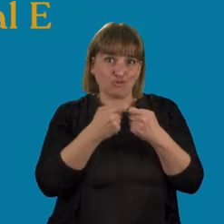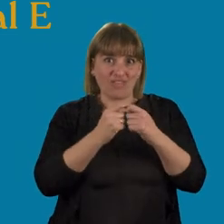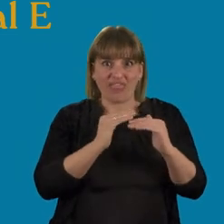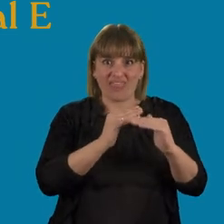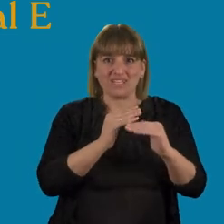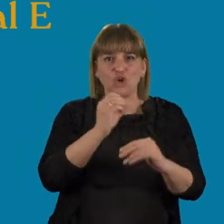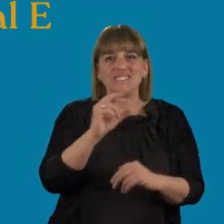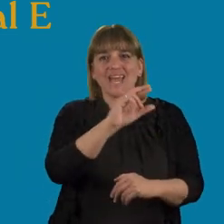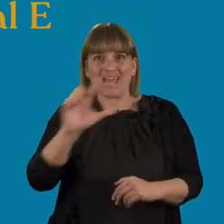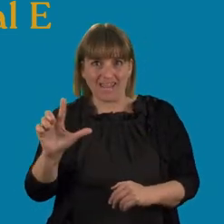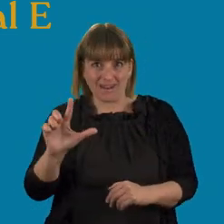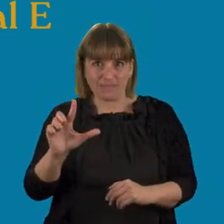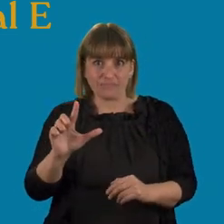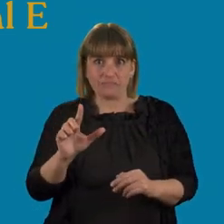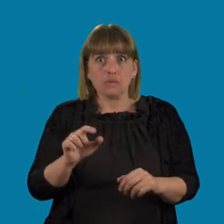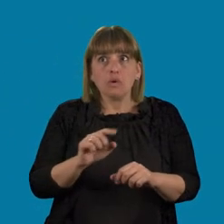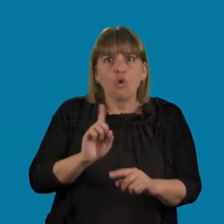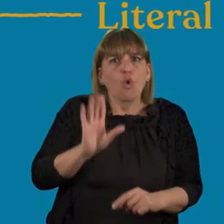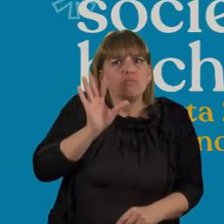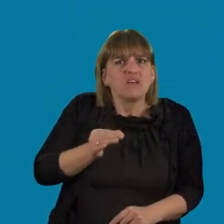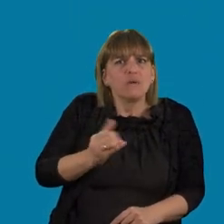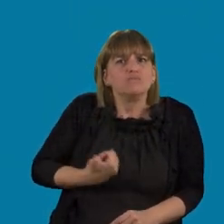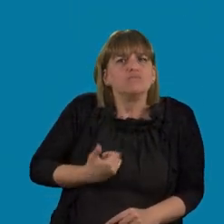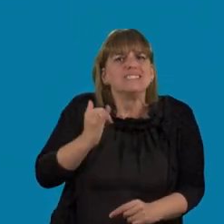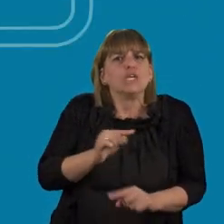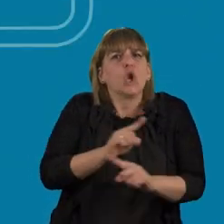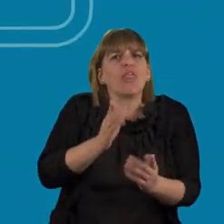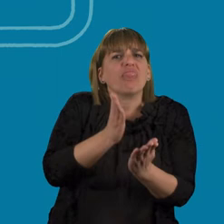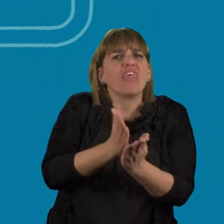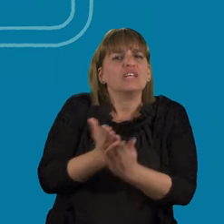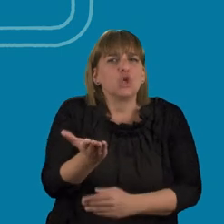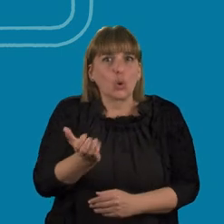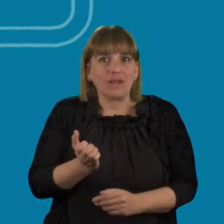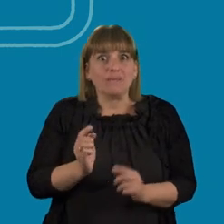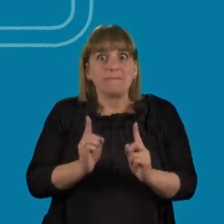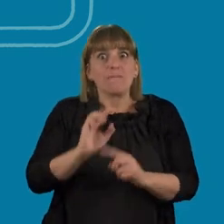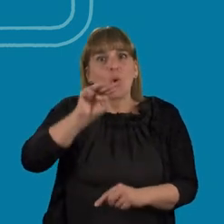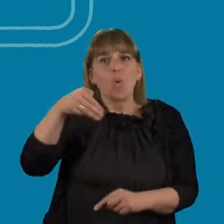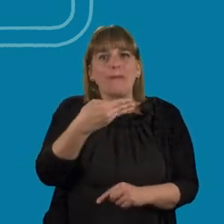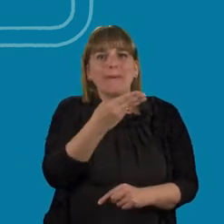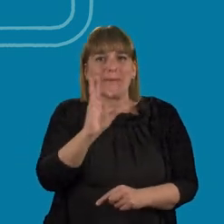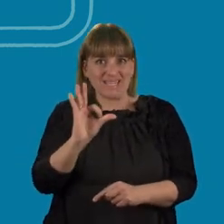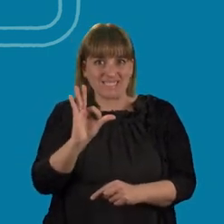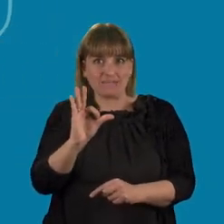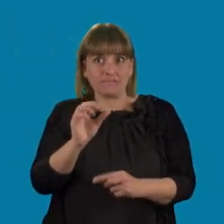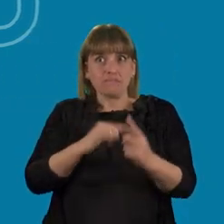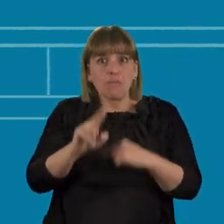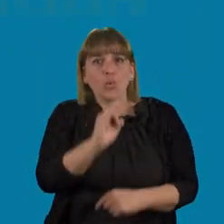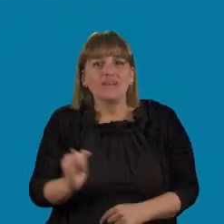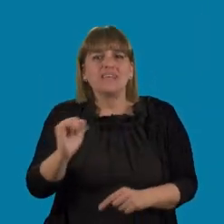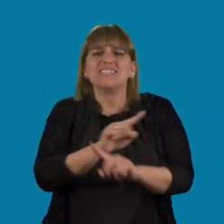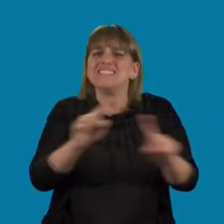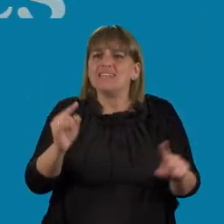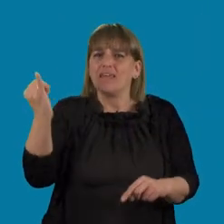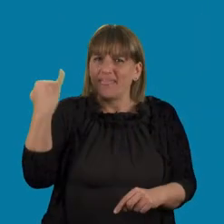sociedades de hecho y SRLs. Y se puede verificar si se es beneficiario en bps.gov.uy. En